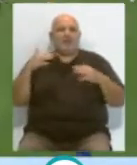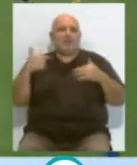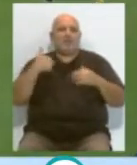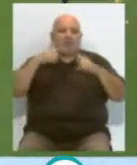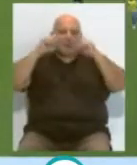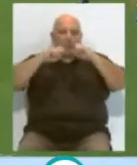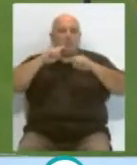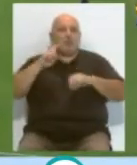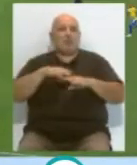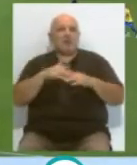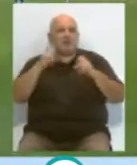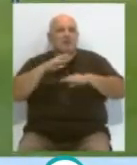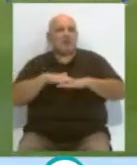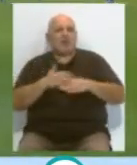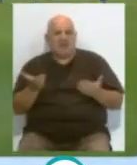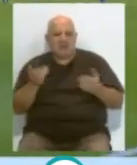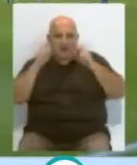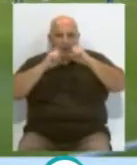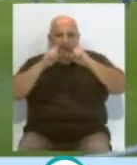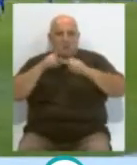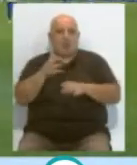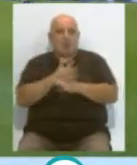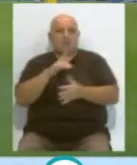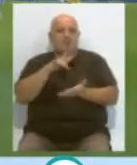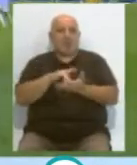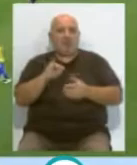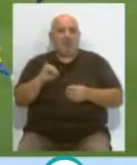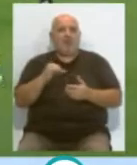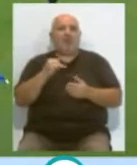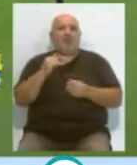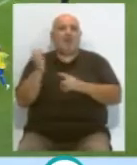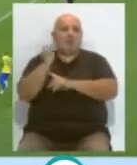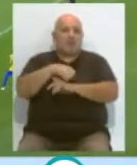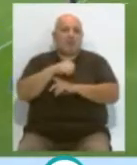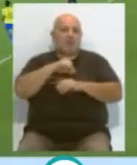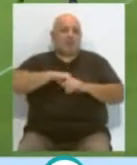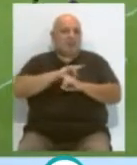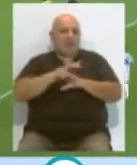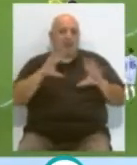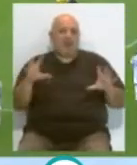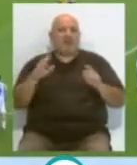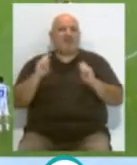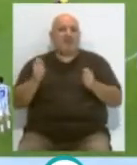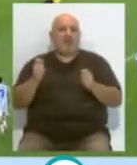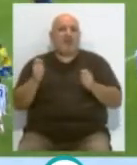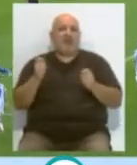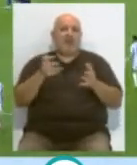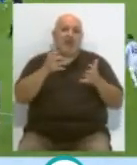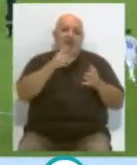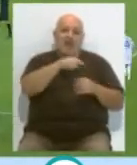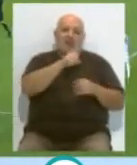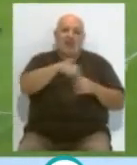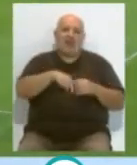partido, llorar. ¿Por qué va a llorar? ¿Por qué? Tú has jugado, tú haces esto, tú te han ganado indiscutiblemente, felicitar al que ha